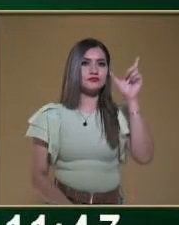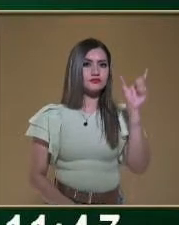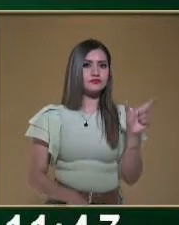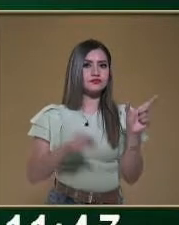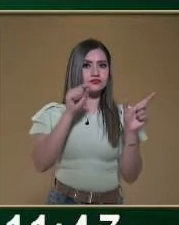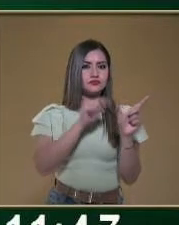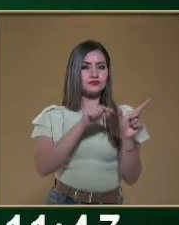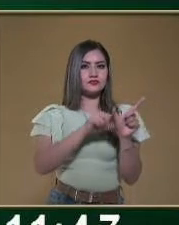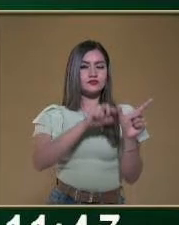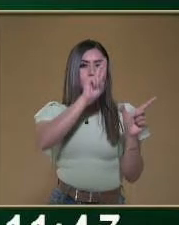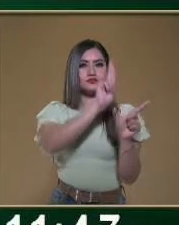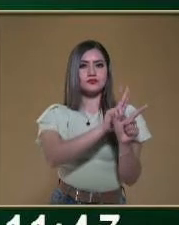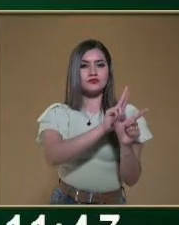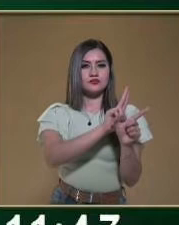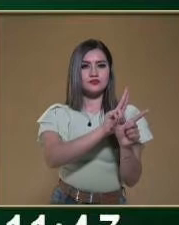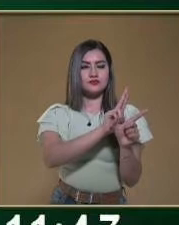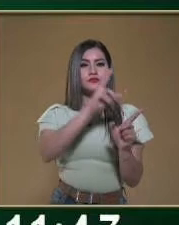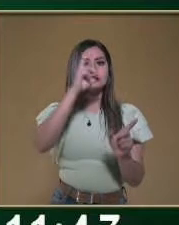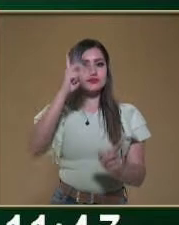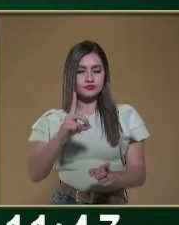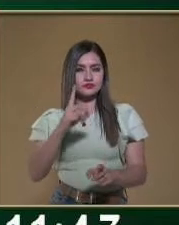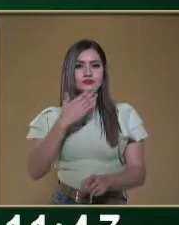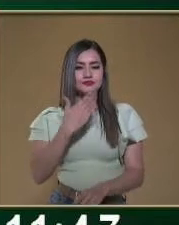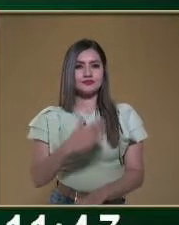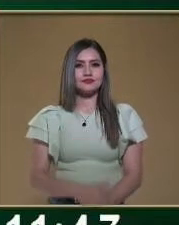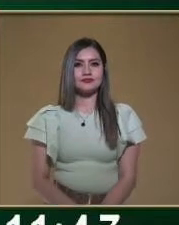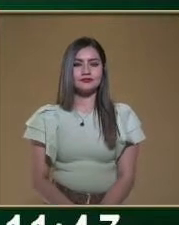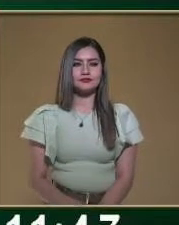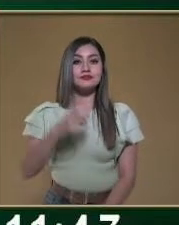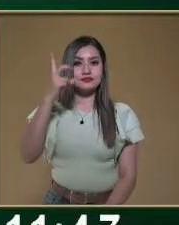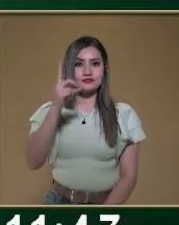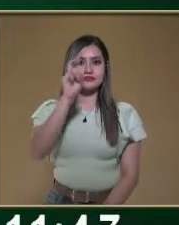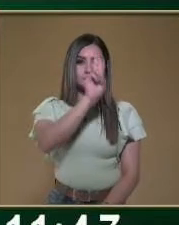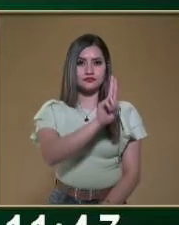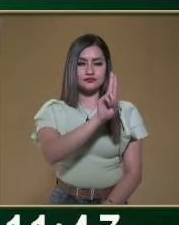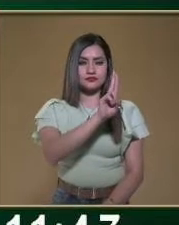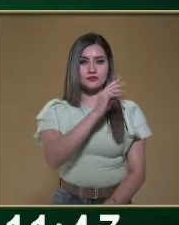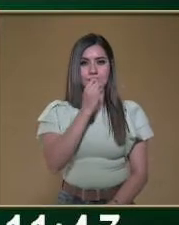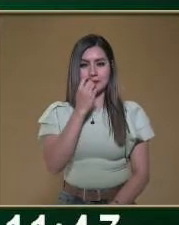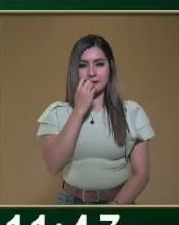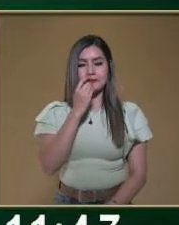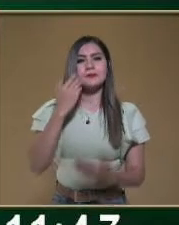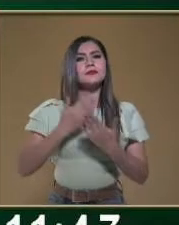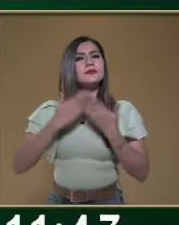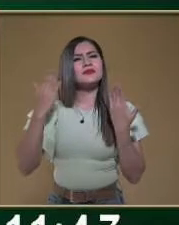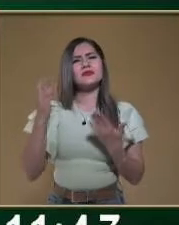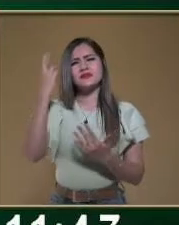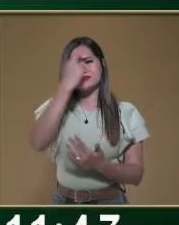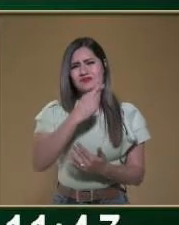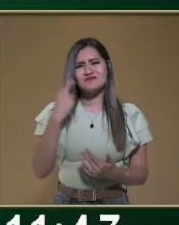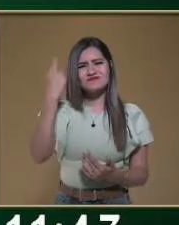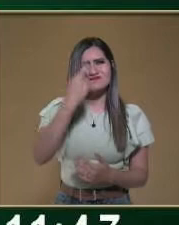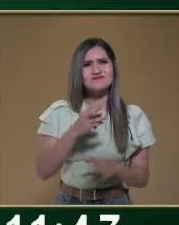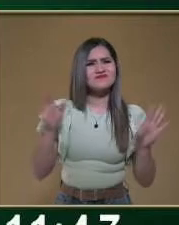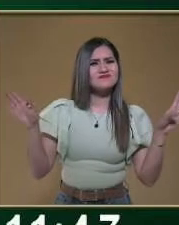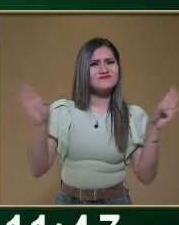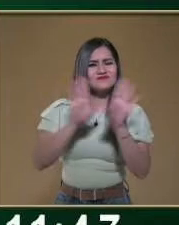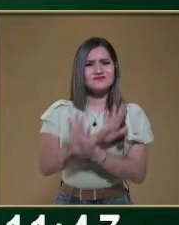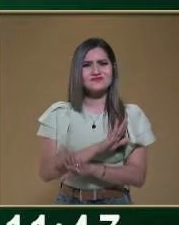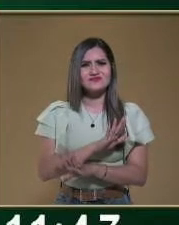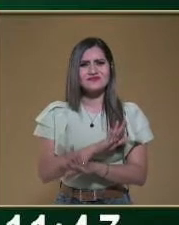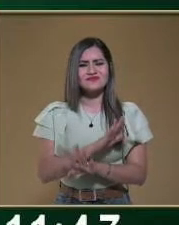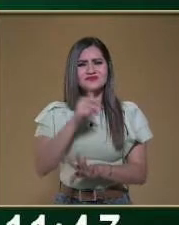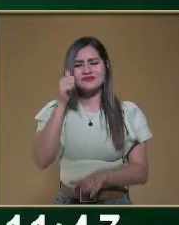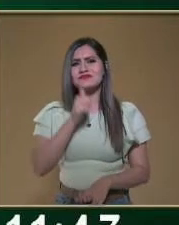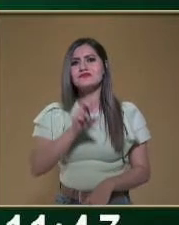y el número que está a la izquierda son las decenas. Entonces yo puedo ver que lo que cambia, maestra Ana, son las